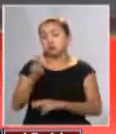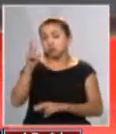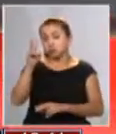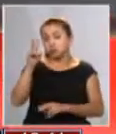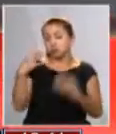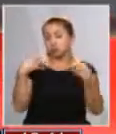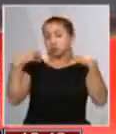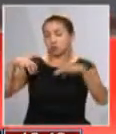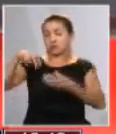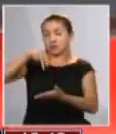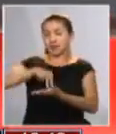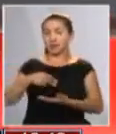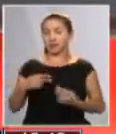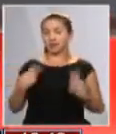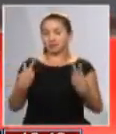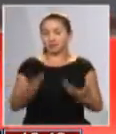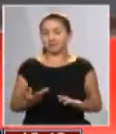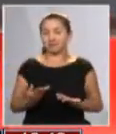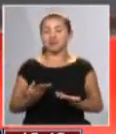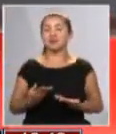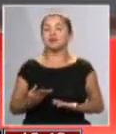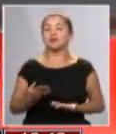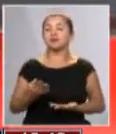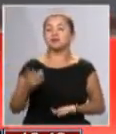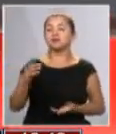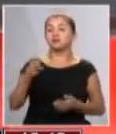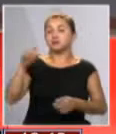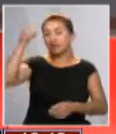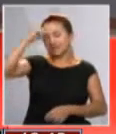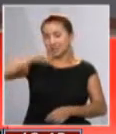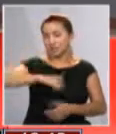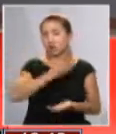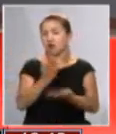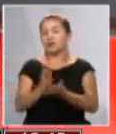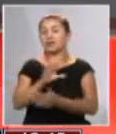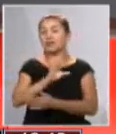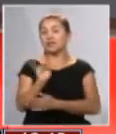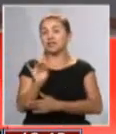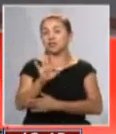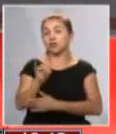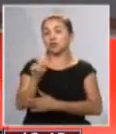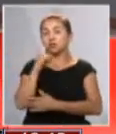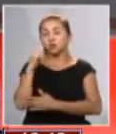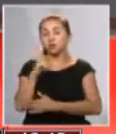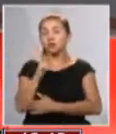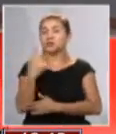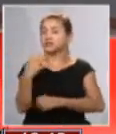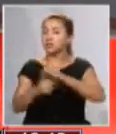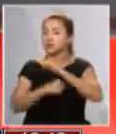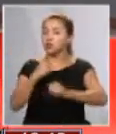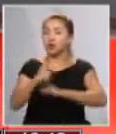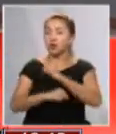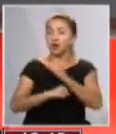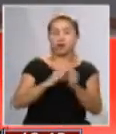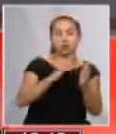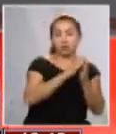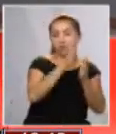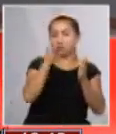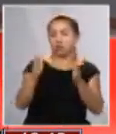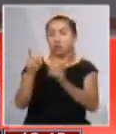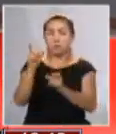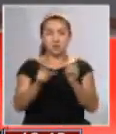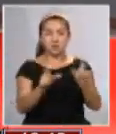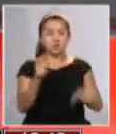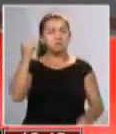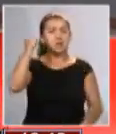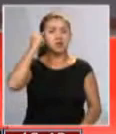¿cómo se entiende que las penas de los delitos tributarios vayan entre los 541 días y los 5 años de cárcel cuando a la gente lo que se le